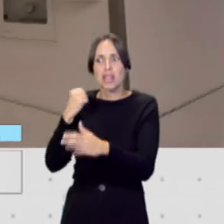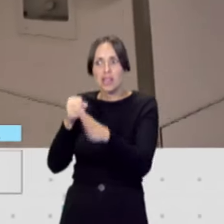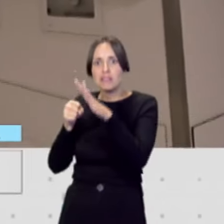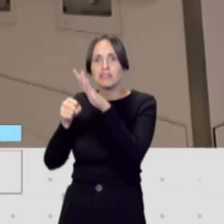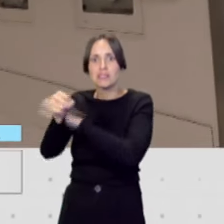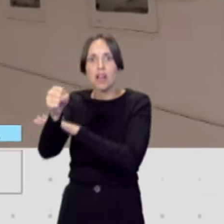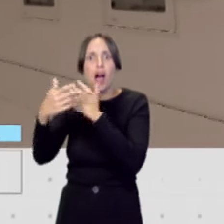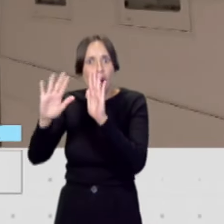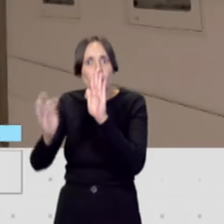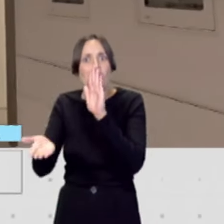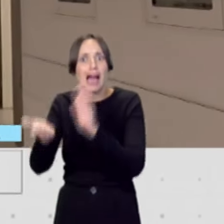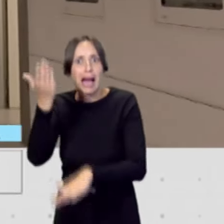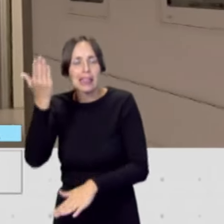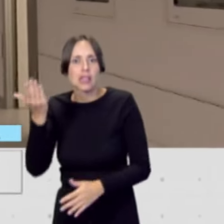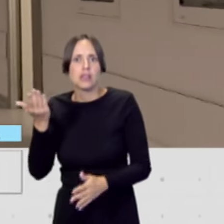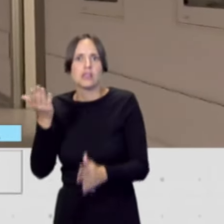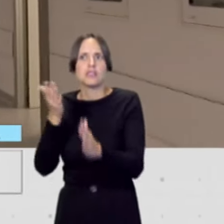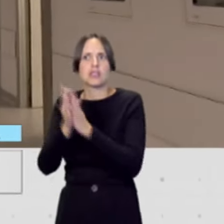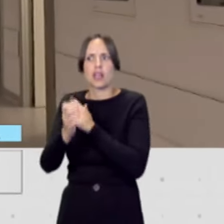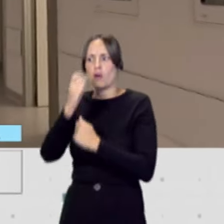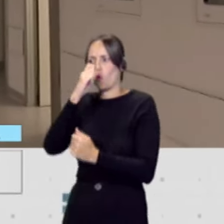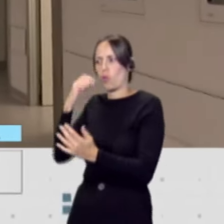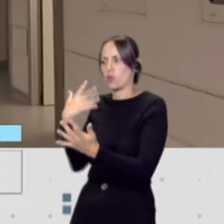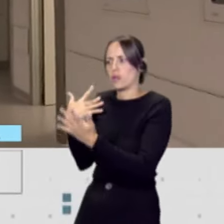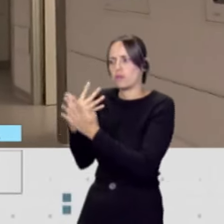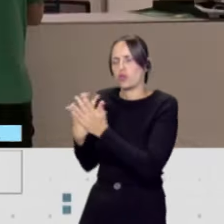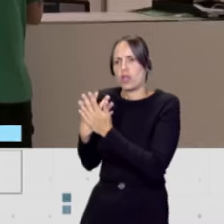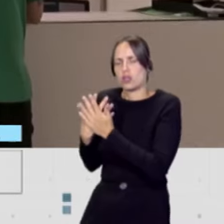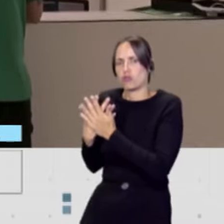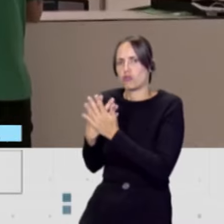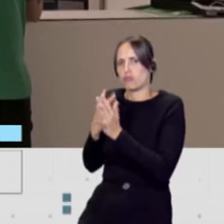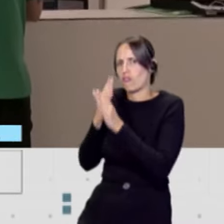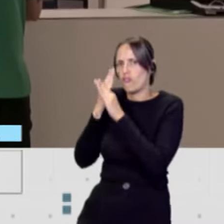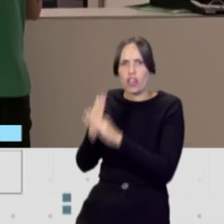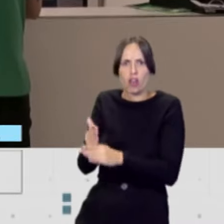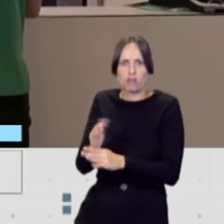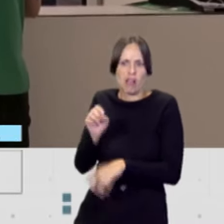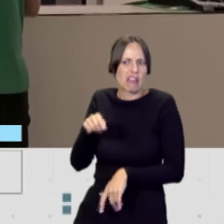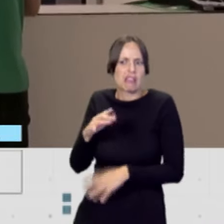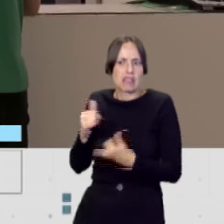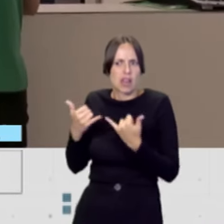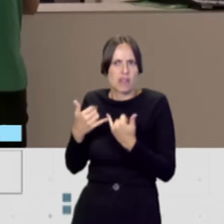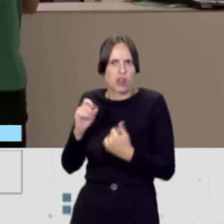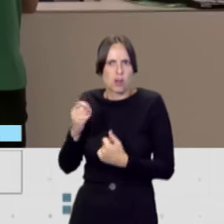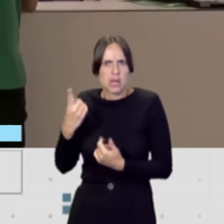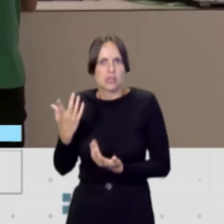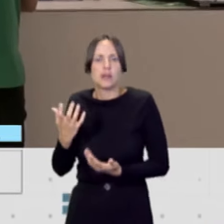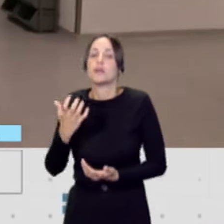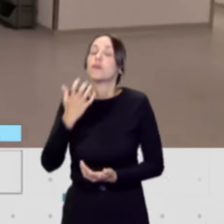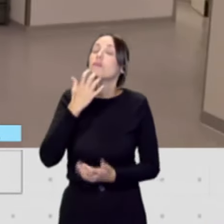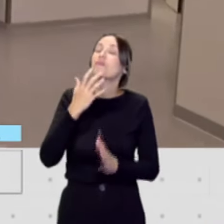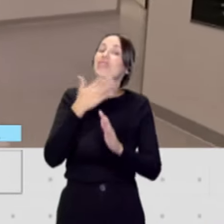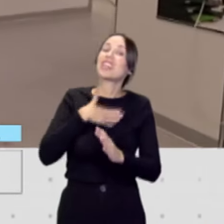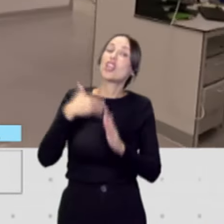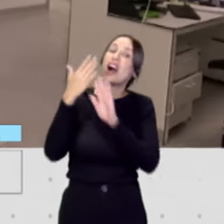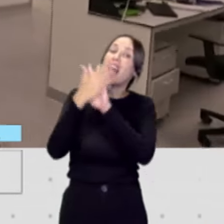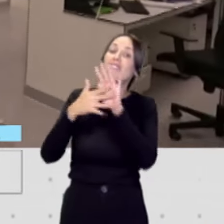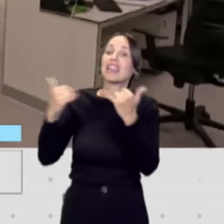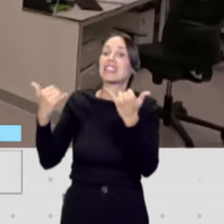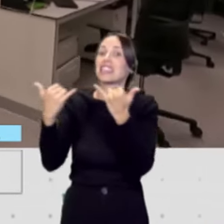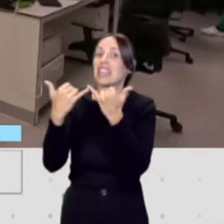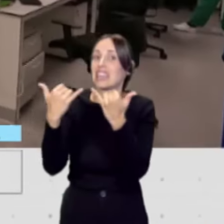ha cambiado mucho en los últimos años, sobre todo en la isla de Tenerife? Yo quiero referirme a la isla de Tenerife porque